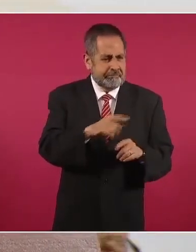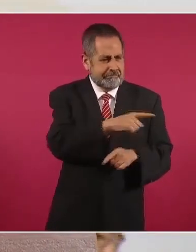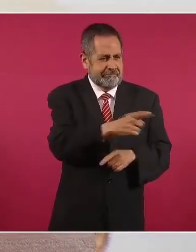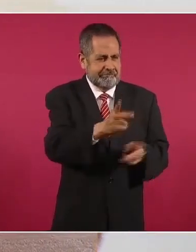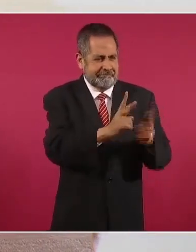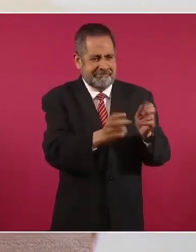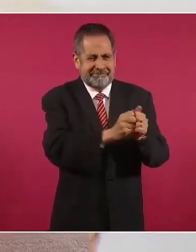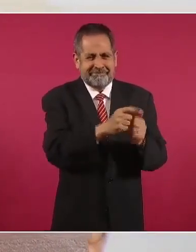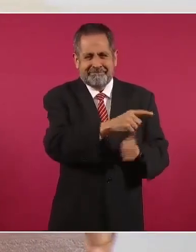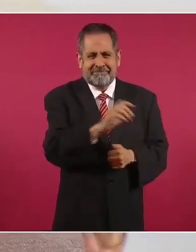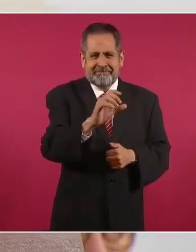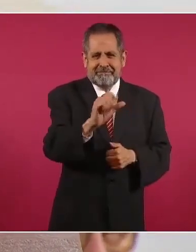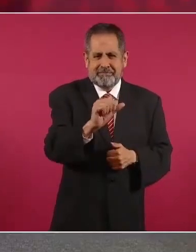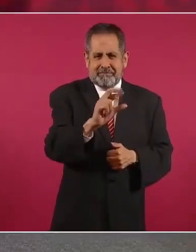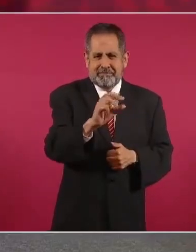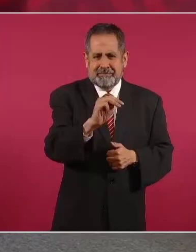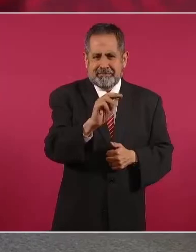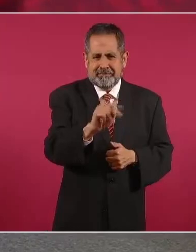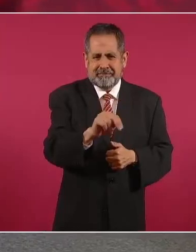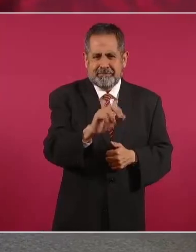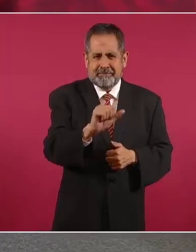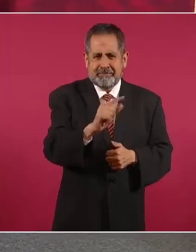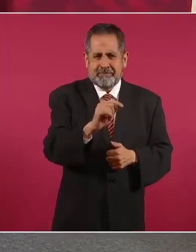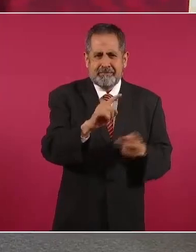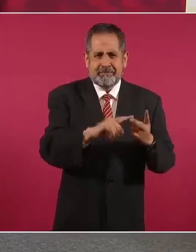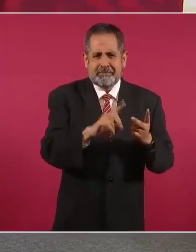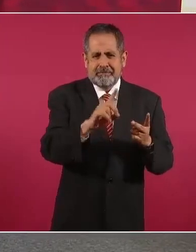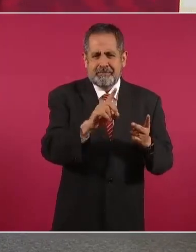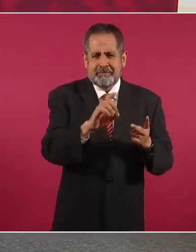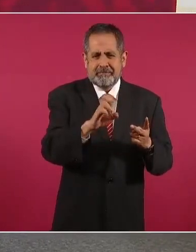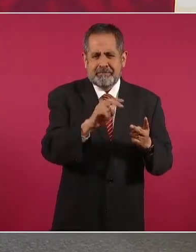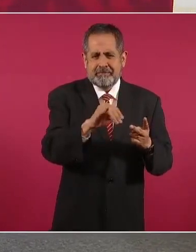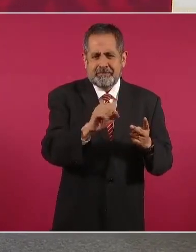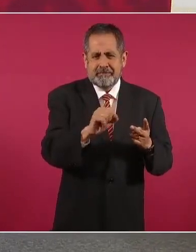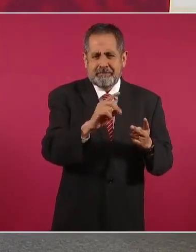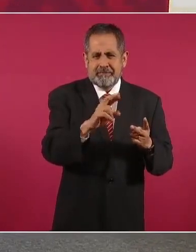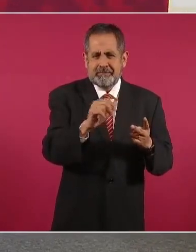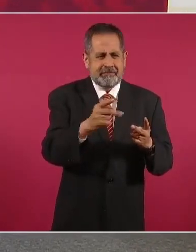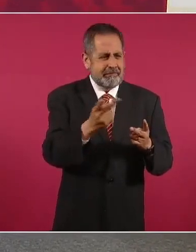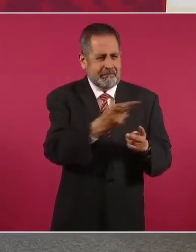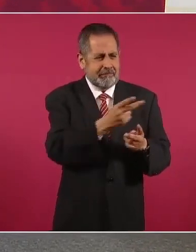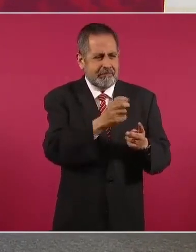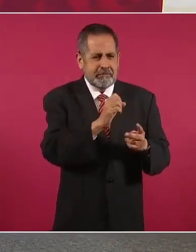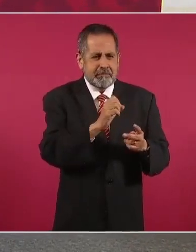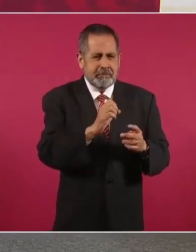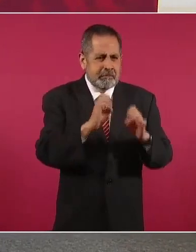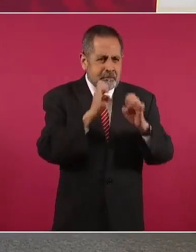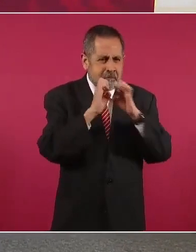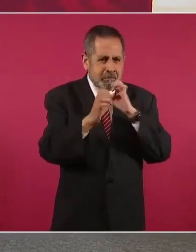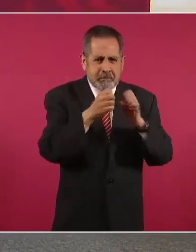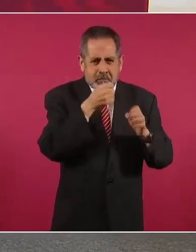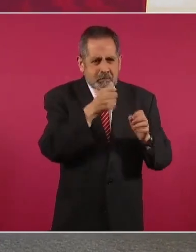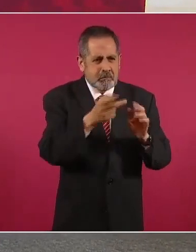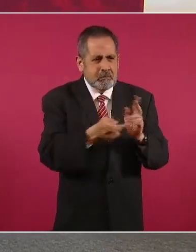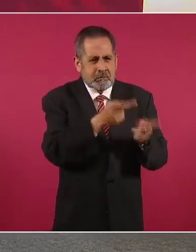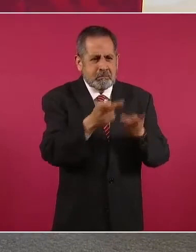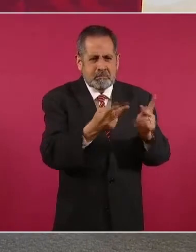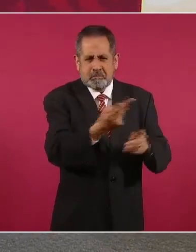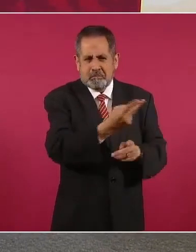Aristegui, por Denise Dresser, ¿cómo se llama?